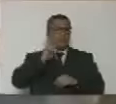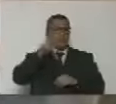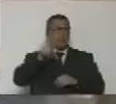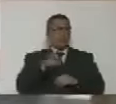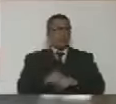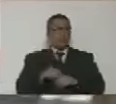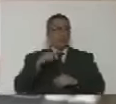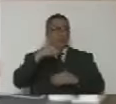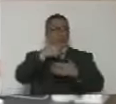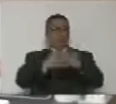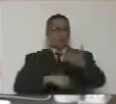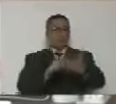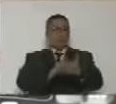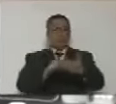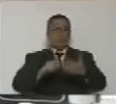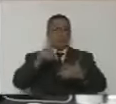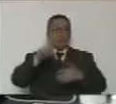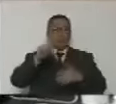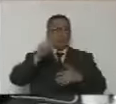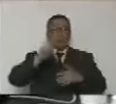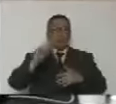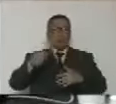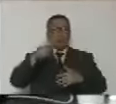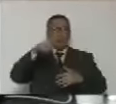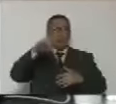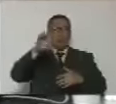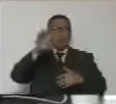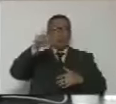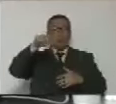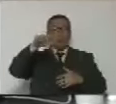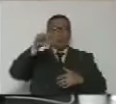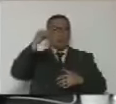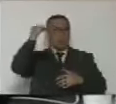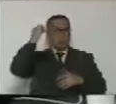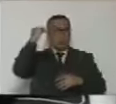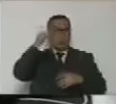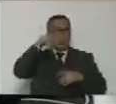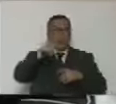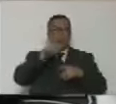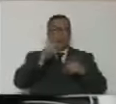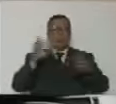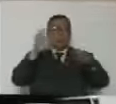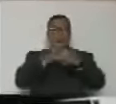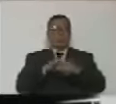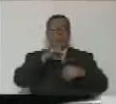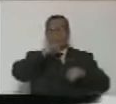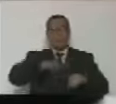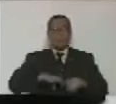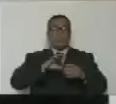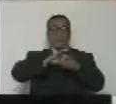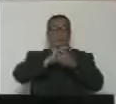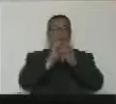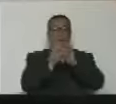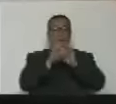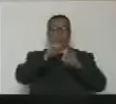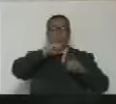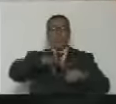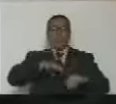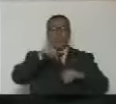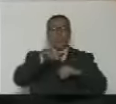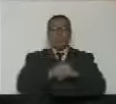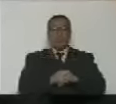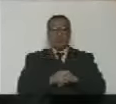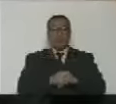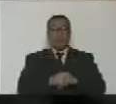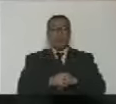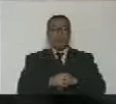de Cartagena, analizaba esa vinculación histórica que tiene que ver con elementos geográficos, con elementos históricos.